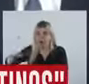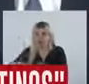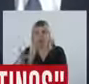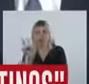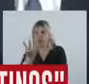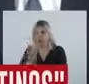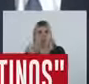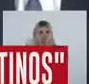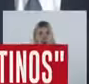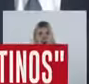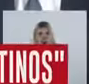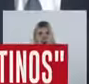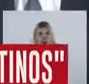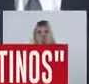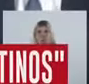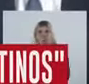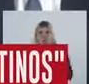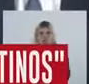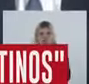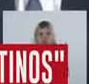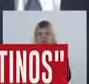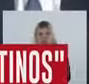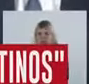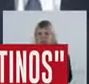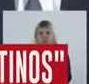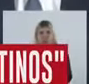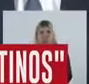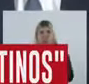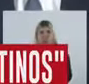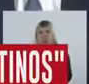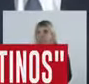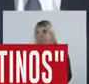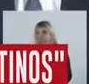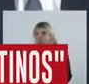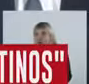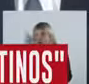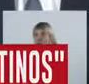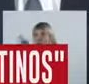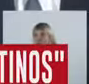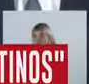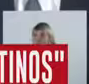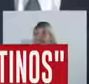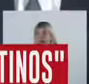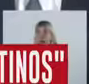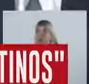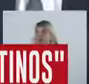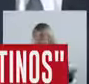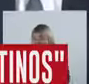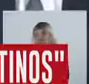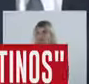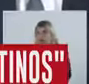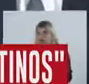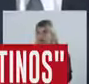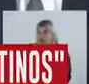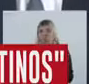pasar. Y necesitábamos darles las garantías de que cuando la pandemia pasara, uno podía volver a trabajar a su